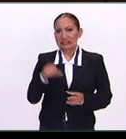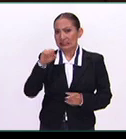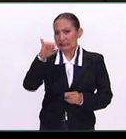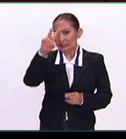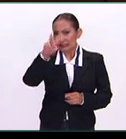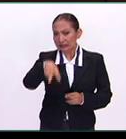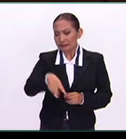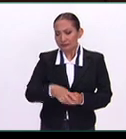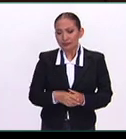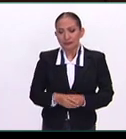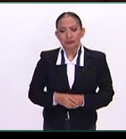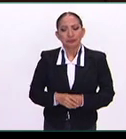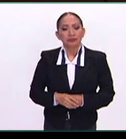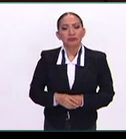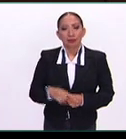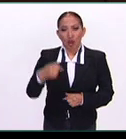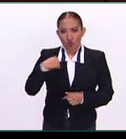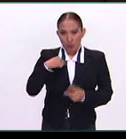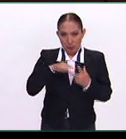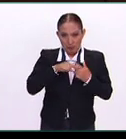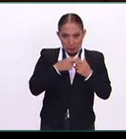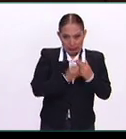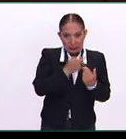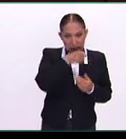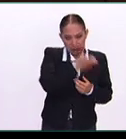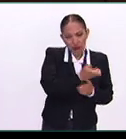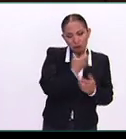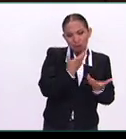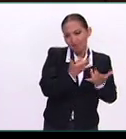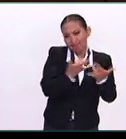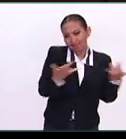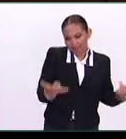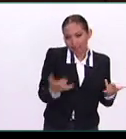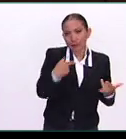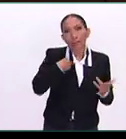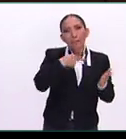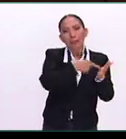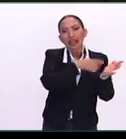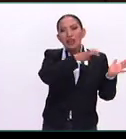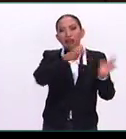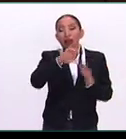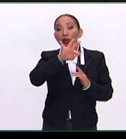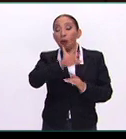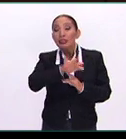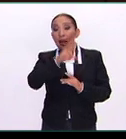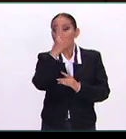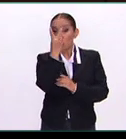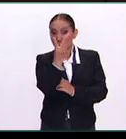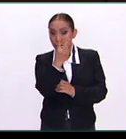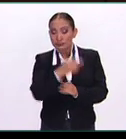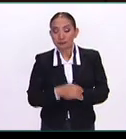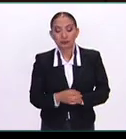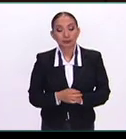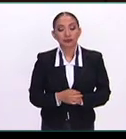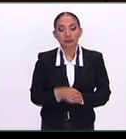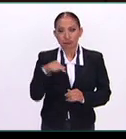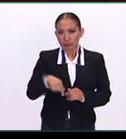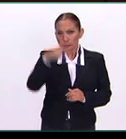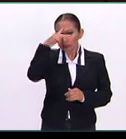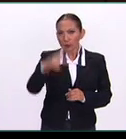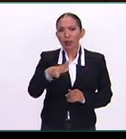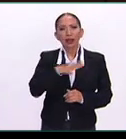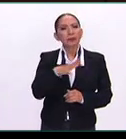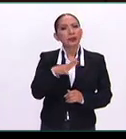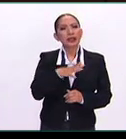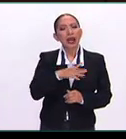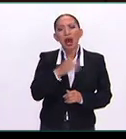Realmente, cuando yo empecé esto, digo ya en 1952, aquí en México